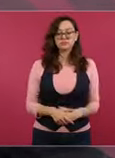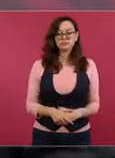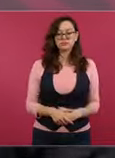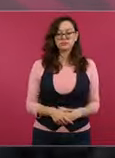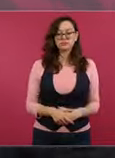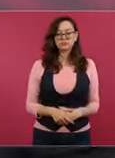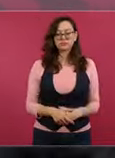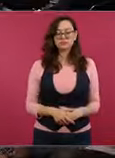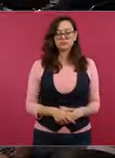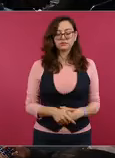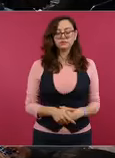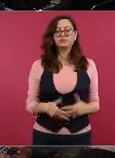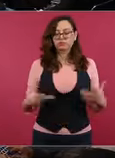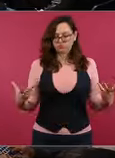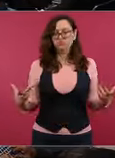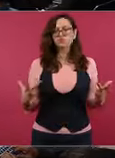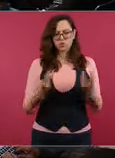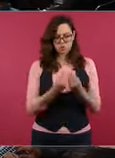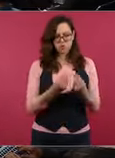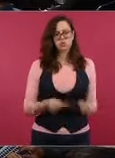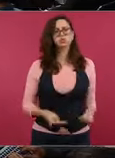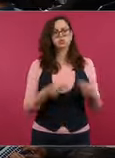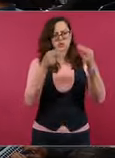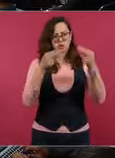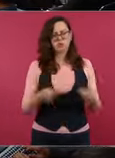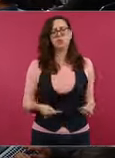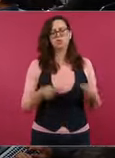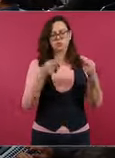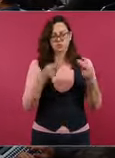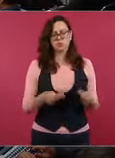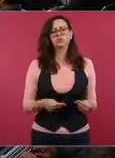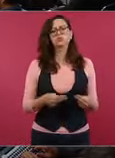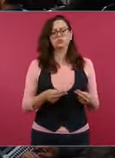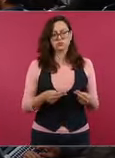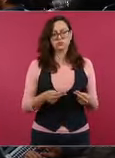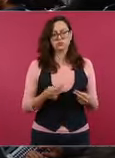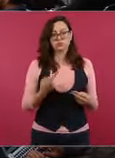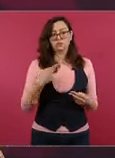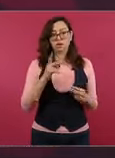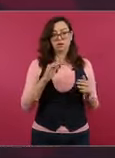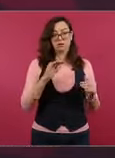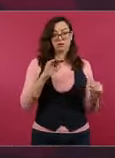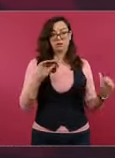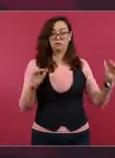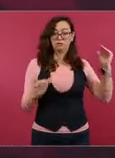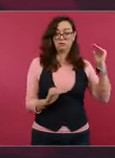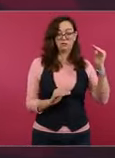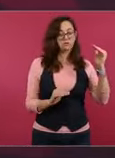Vámonos a la integración económica, pero esto no, y tenerlo muy claro.